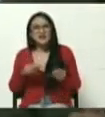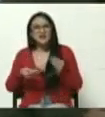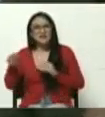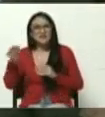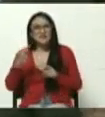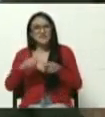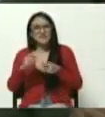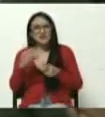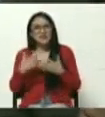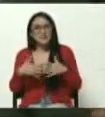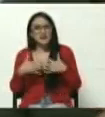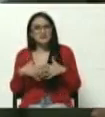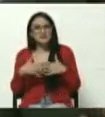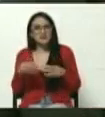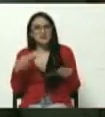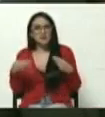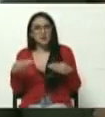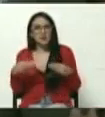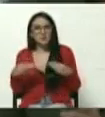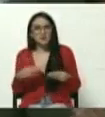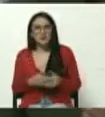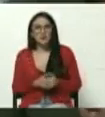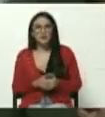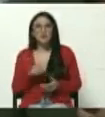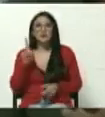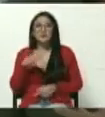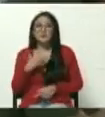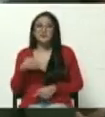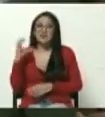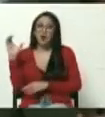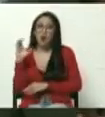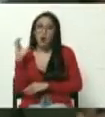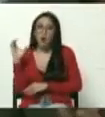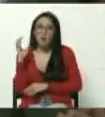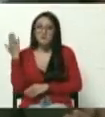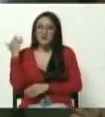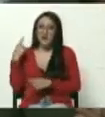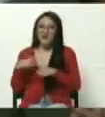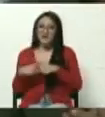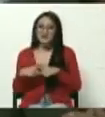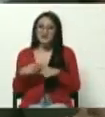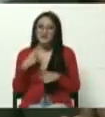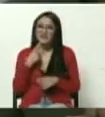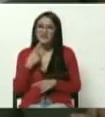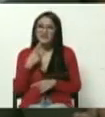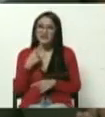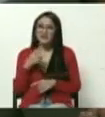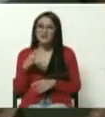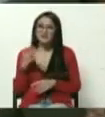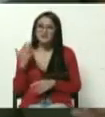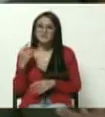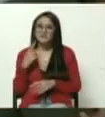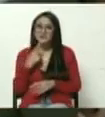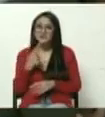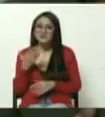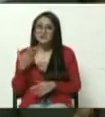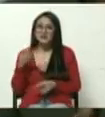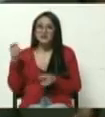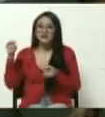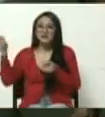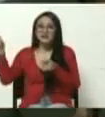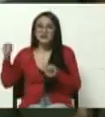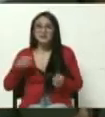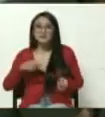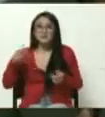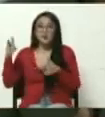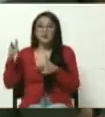vender monómeros? También el presidente de Colombia, Gustavo Petro, dijo que tenían que, por esta situación de monómeros, importar